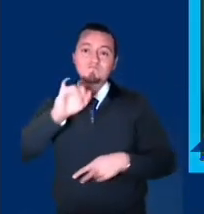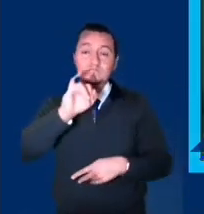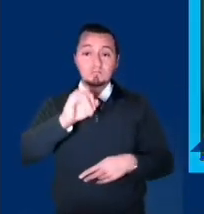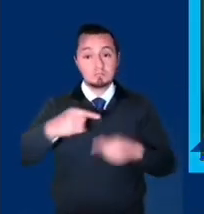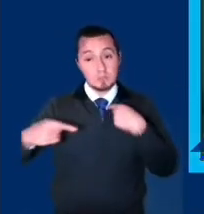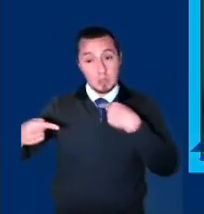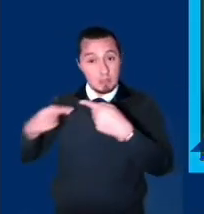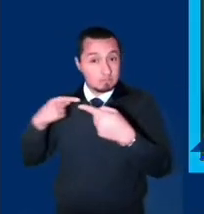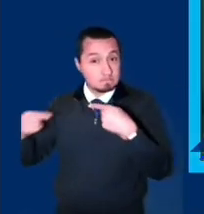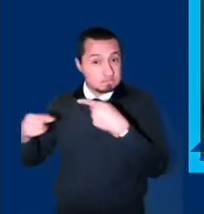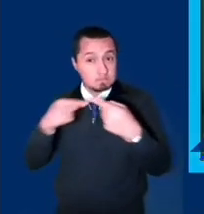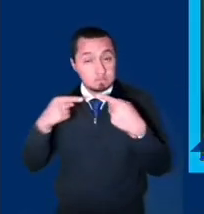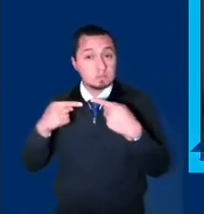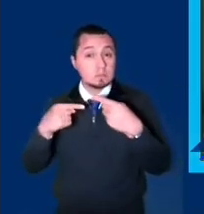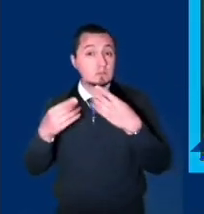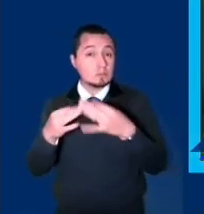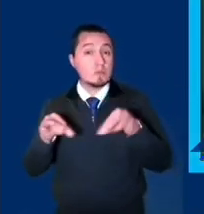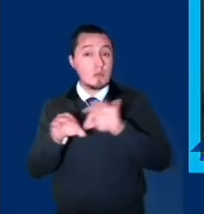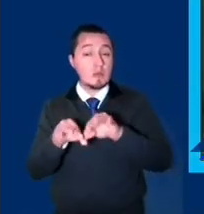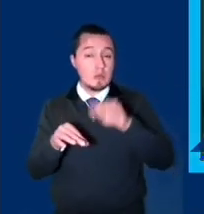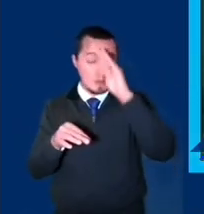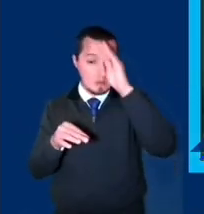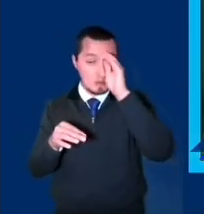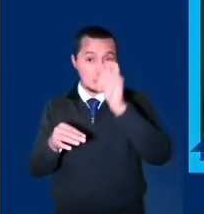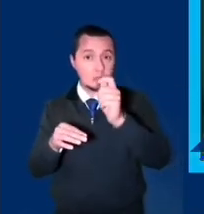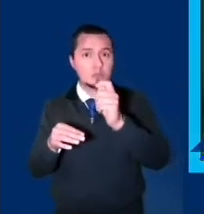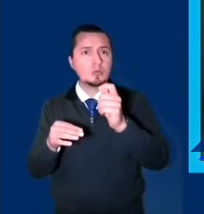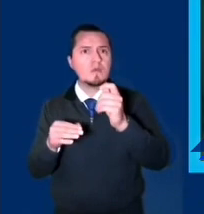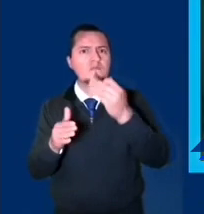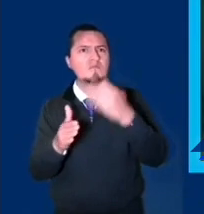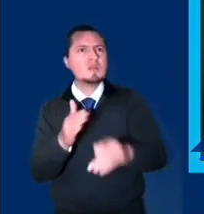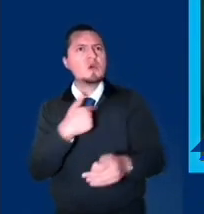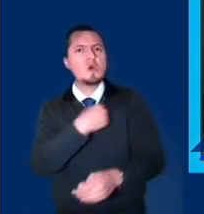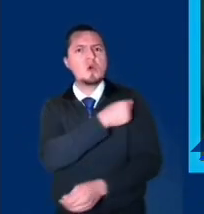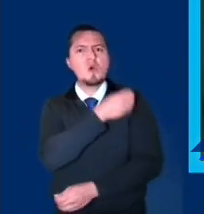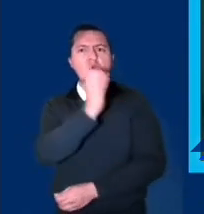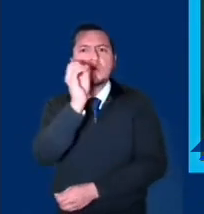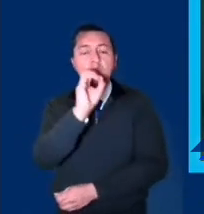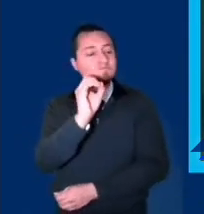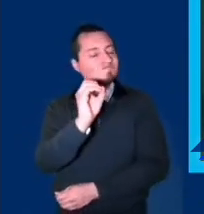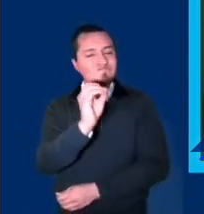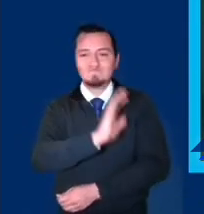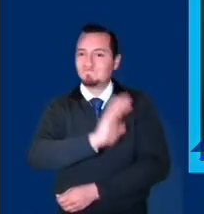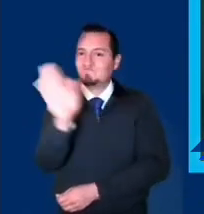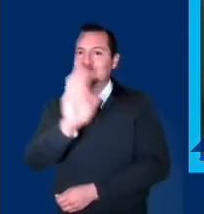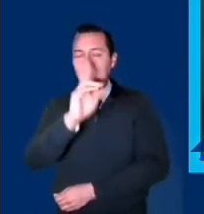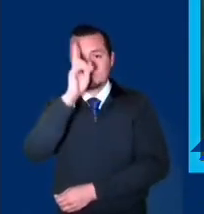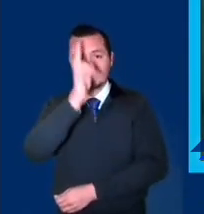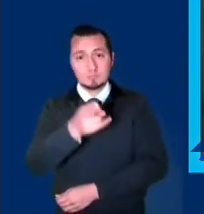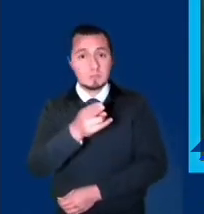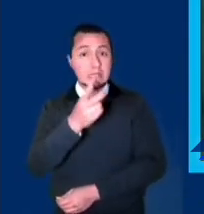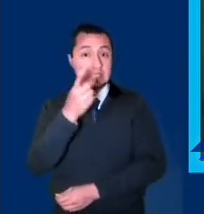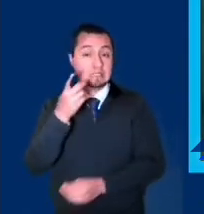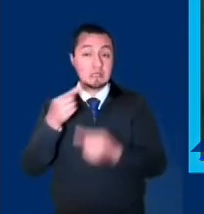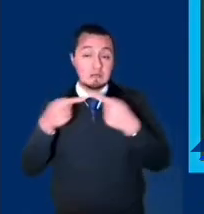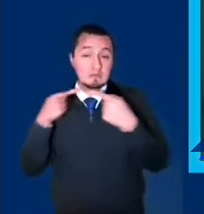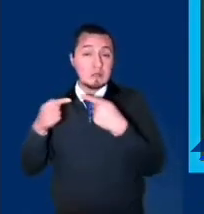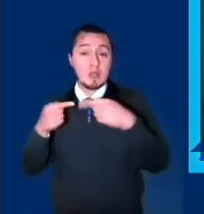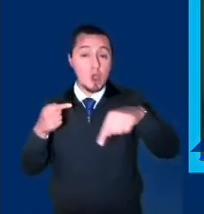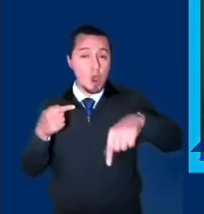tema pero acordamos que va a ser un asunto que perfil hemos como las medidas adicionales que se pudieran hacer para el inicio del año no en esta etapa